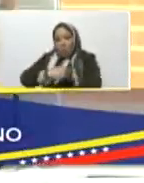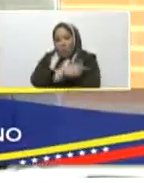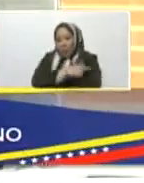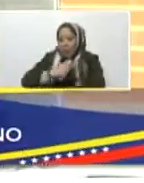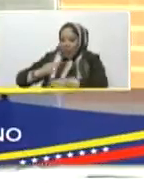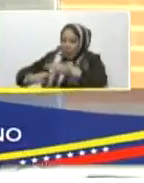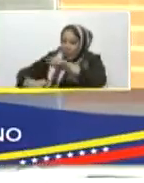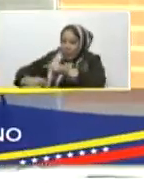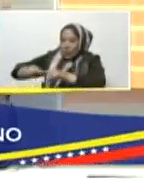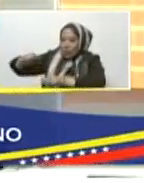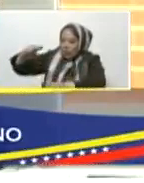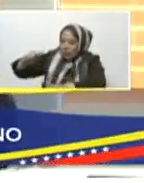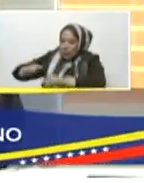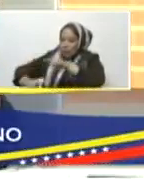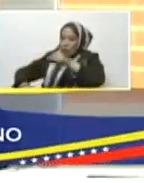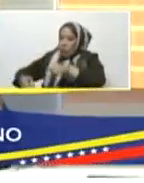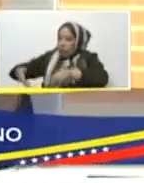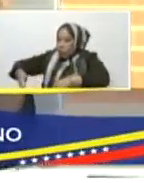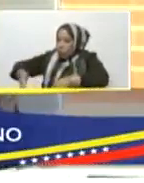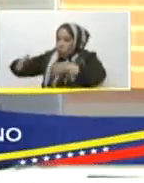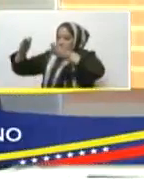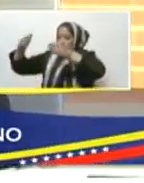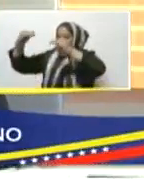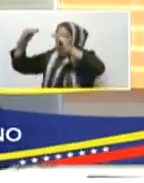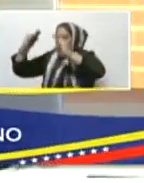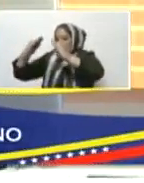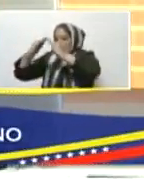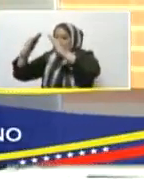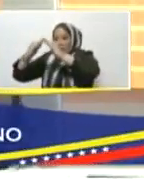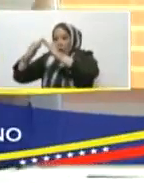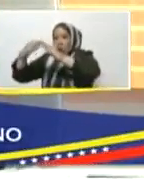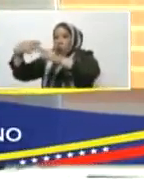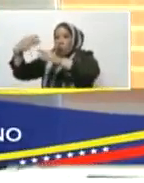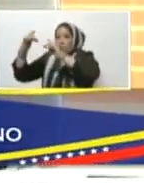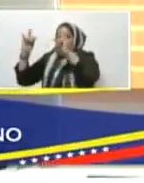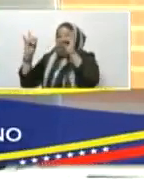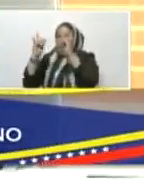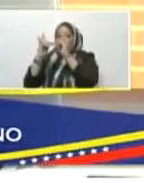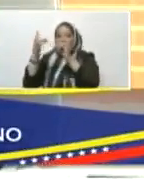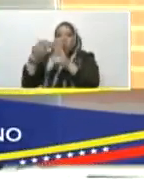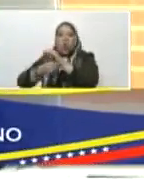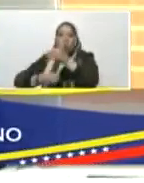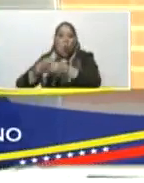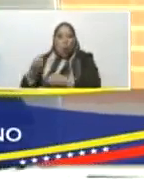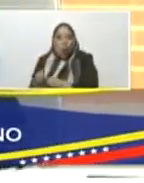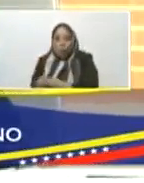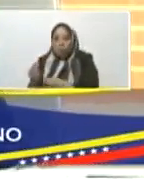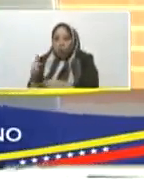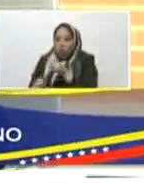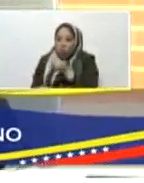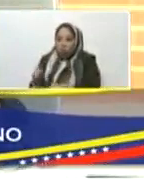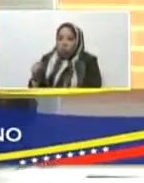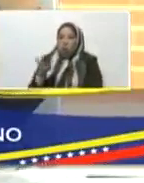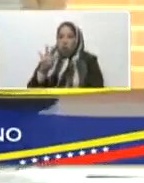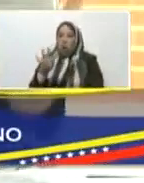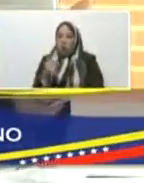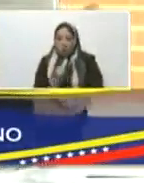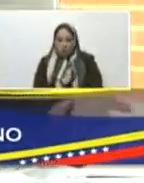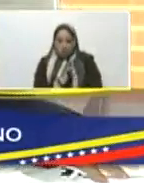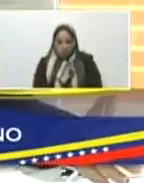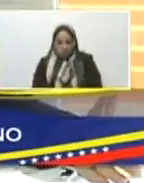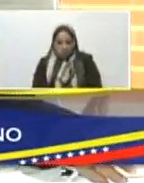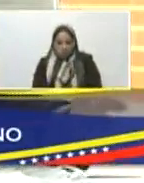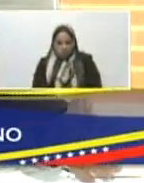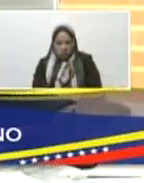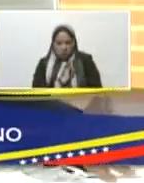Infraestructura, que techos, paredes, pisos, filtraciones, repente bombas de agua. ¿Y en cuarto lugar? Los casos individuales que